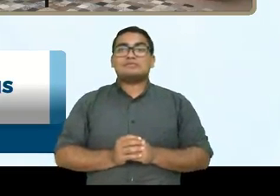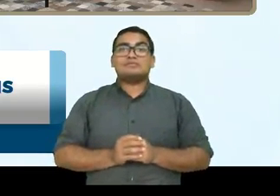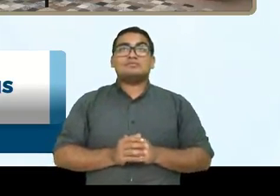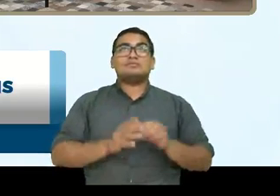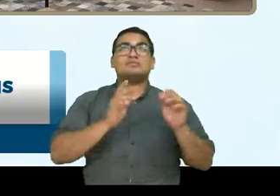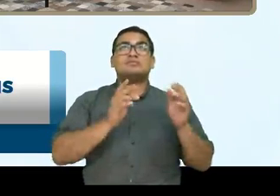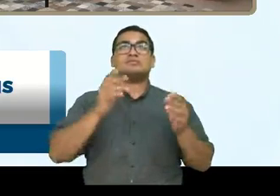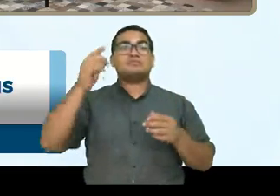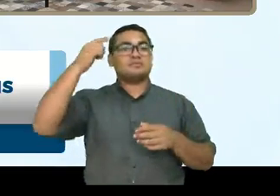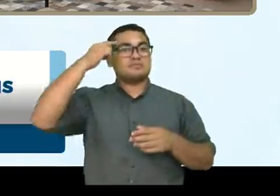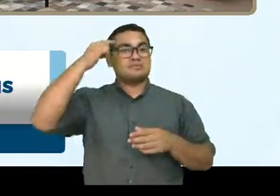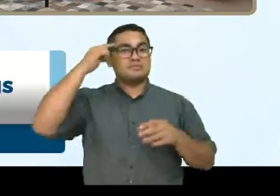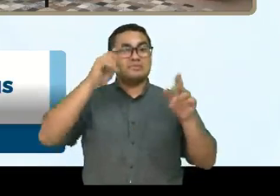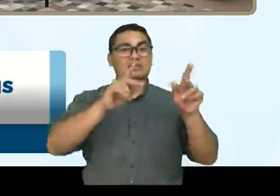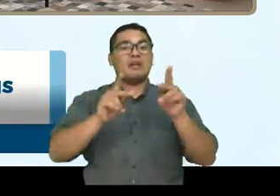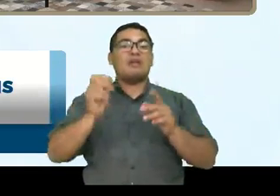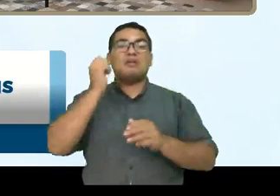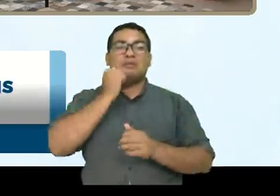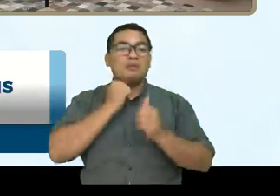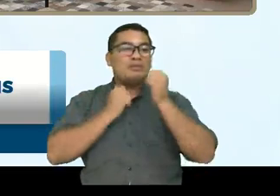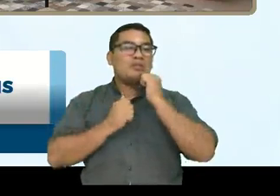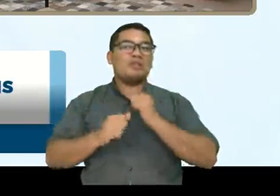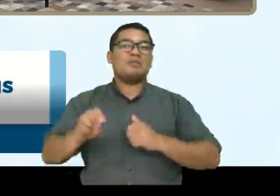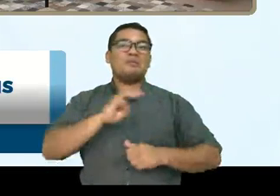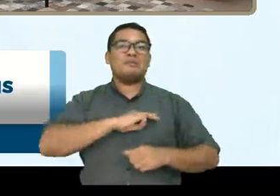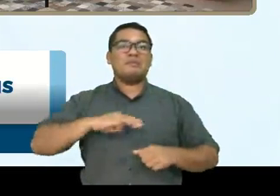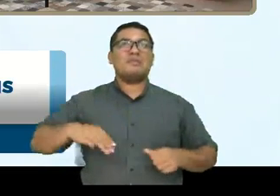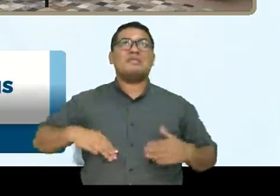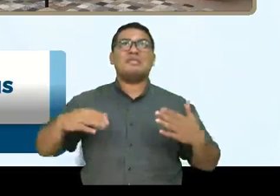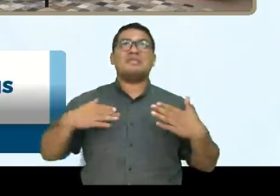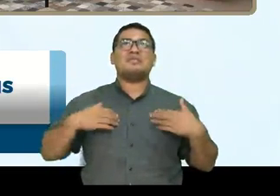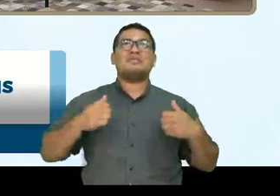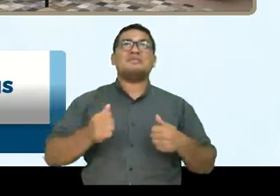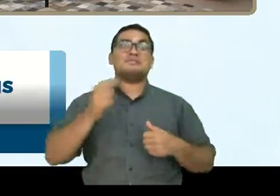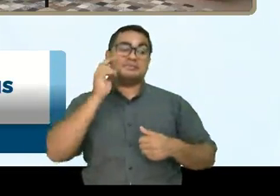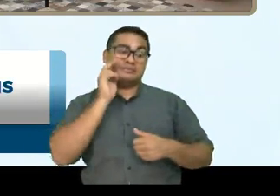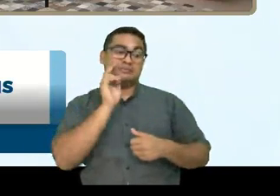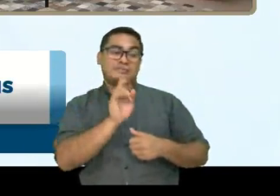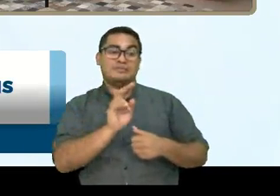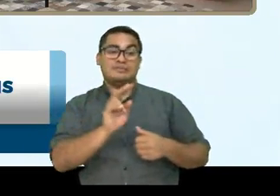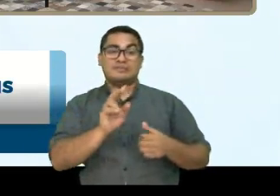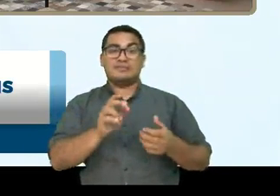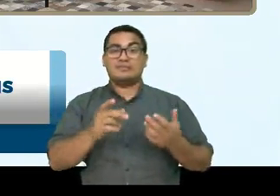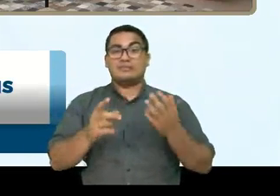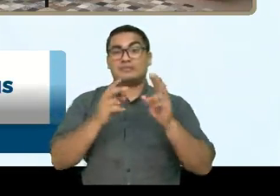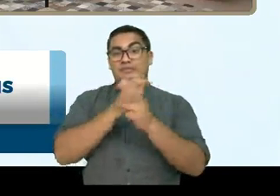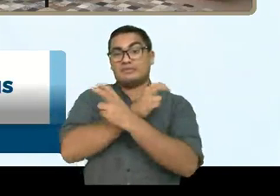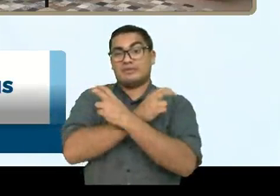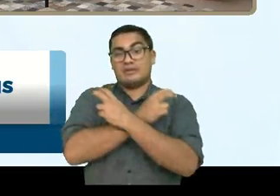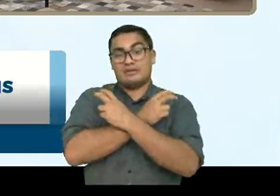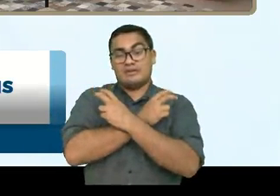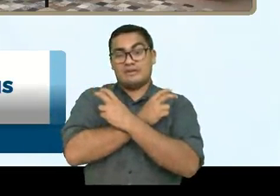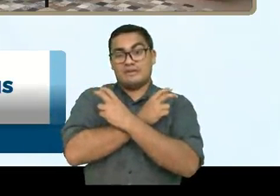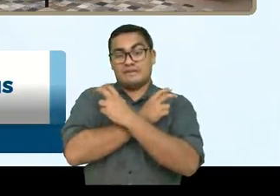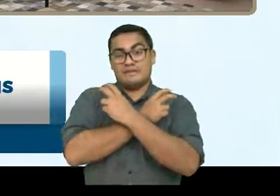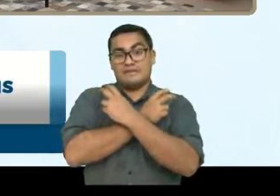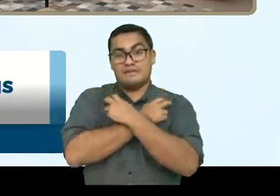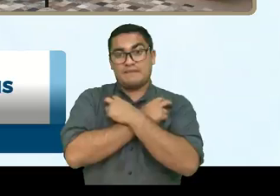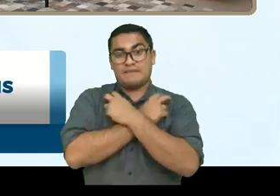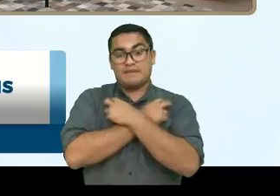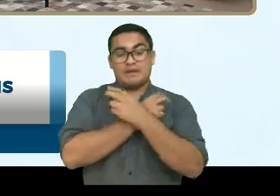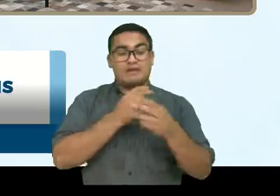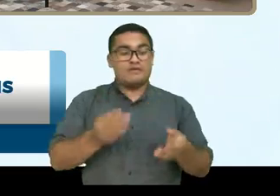¿verdad? Aburrimos, dice, pero no. Precisamente estamos viendo ahí la aplicación del Biorrap, ¿verdad? Eso es la zona de los mercados. De las